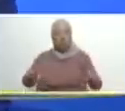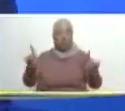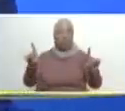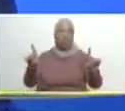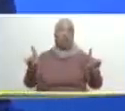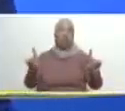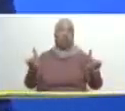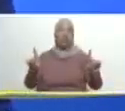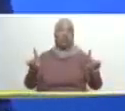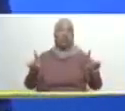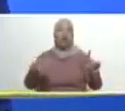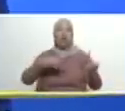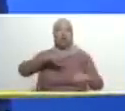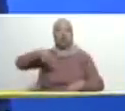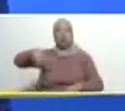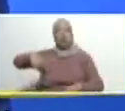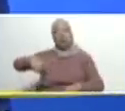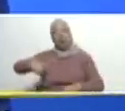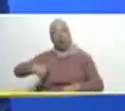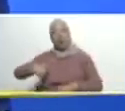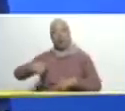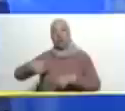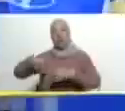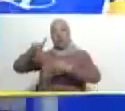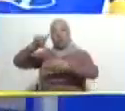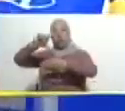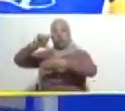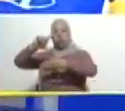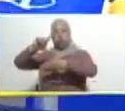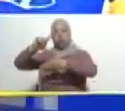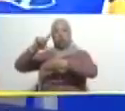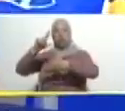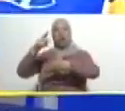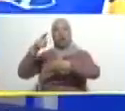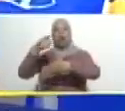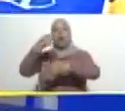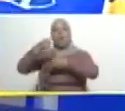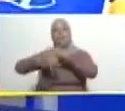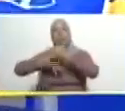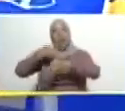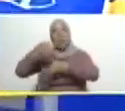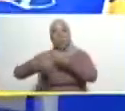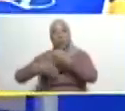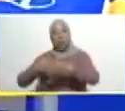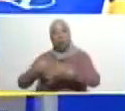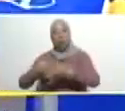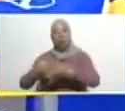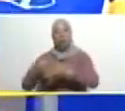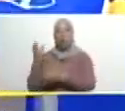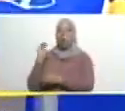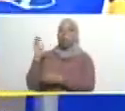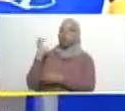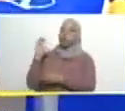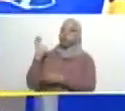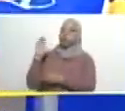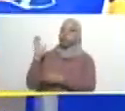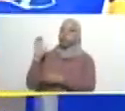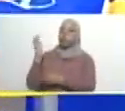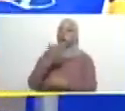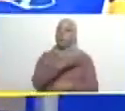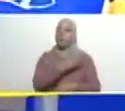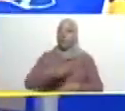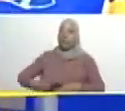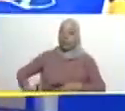garantizar que nuestra región, como lo hemos dicho en la cumbre de presidentes de